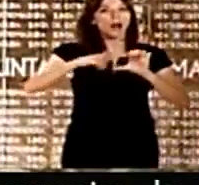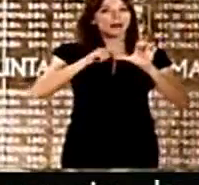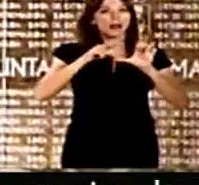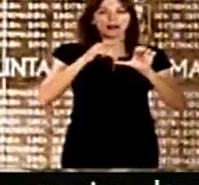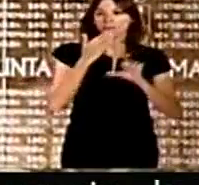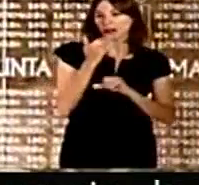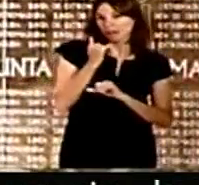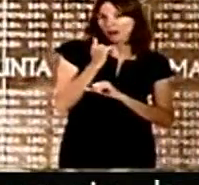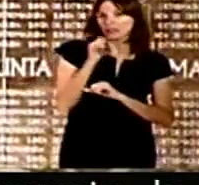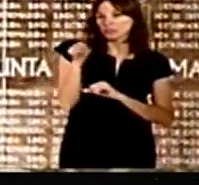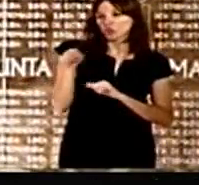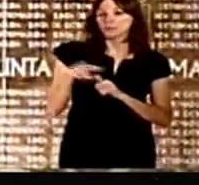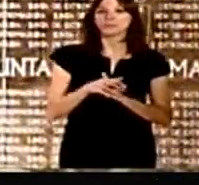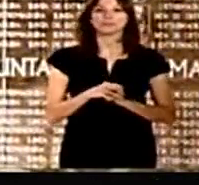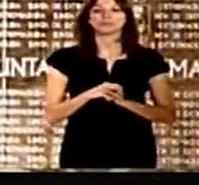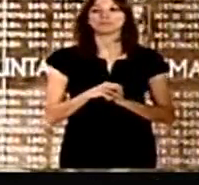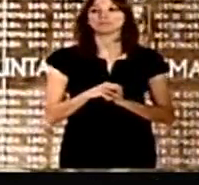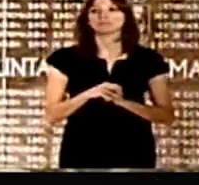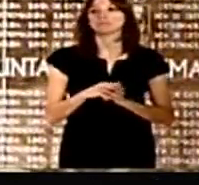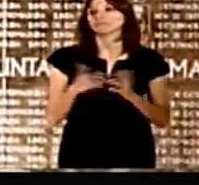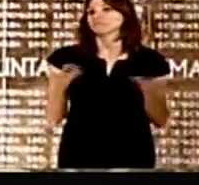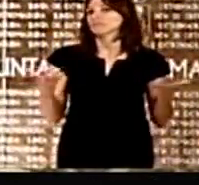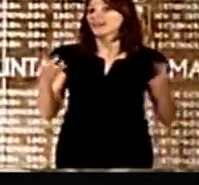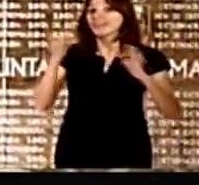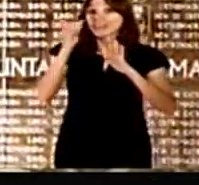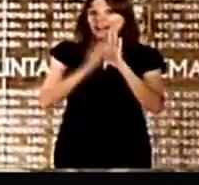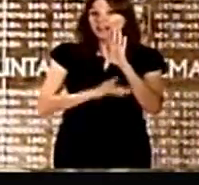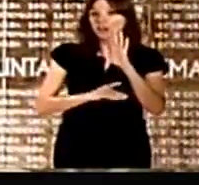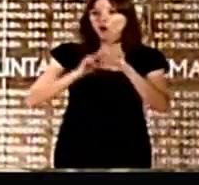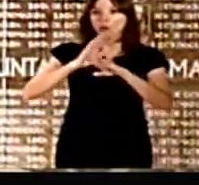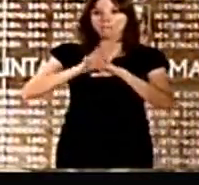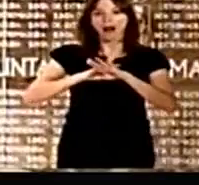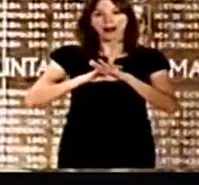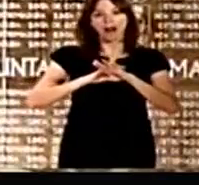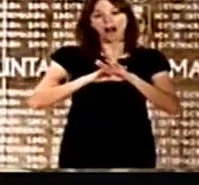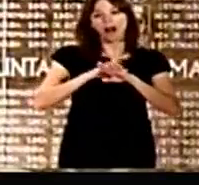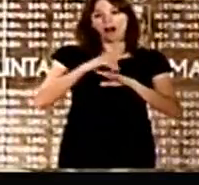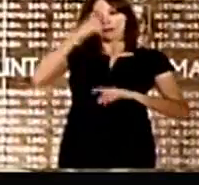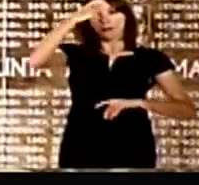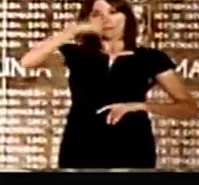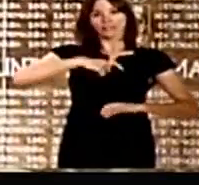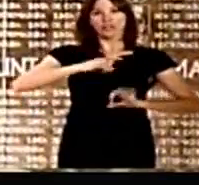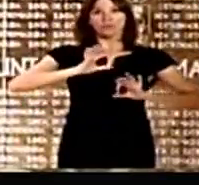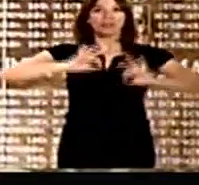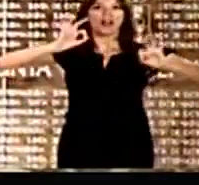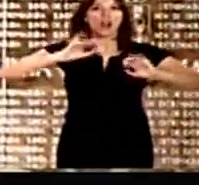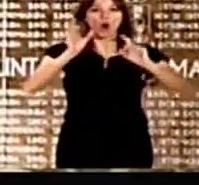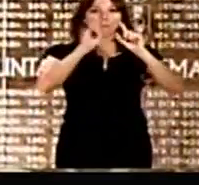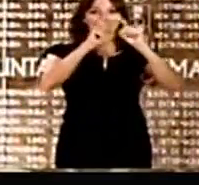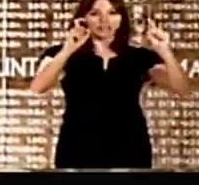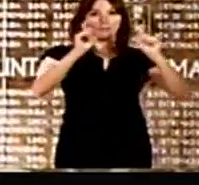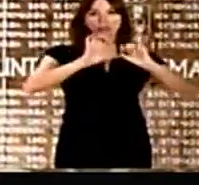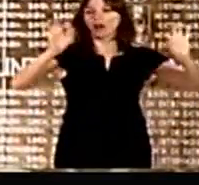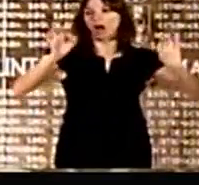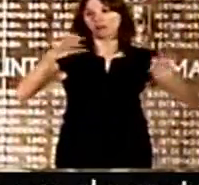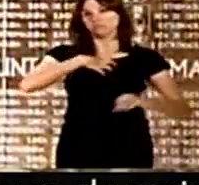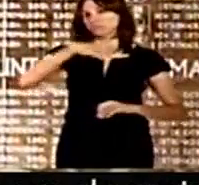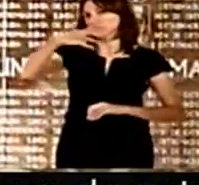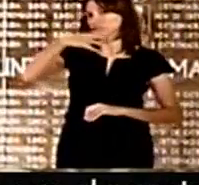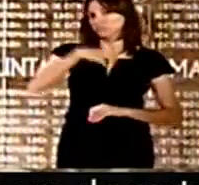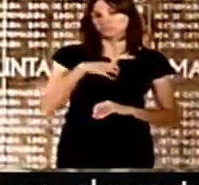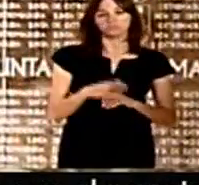Ninguna administración, esta tampoco, puede hacer un decreto con nombres y apellidos, de la misma manera que la ley Legio tampoco la hicimos con nombres y